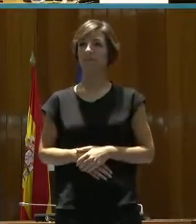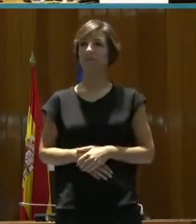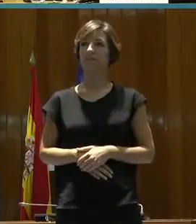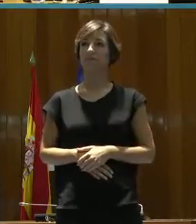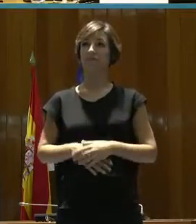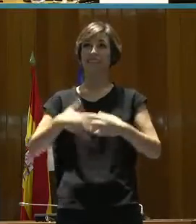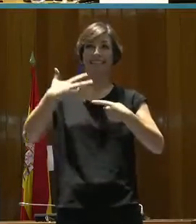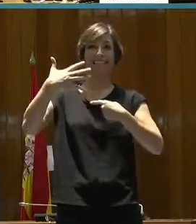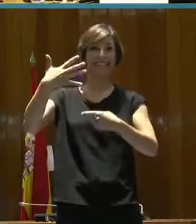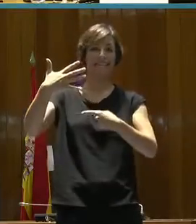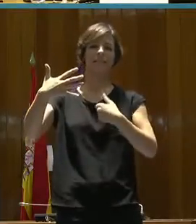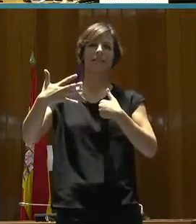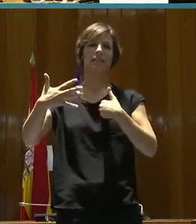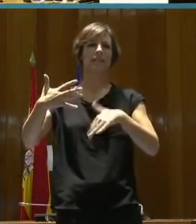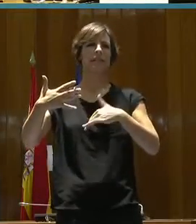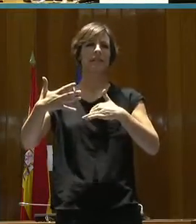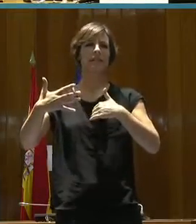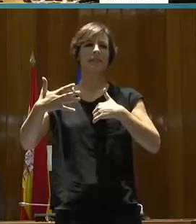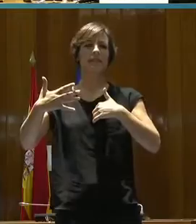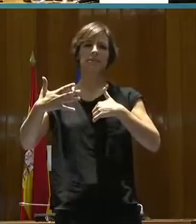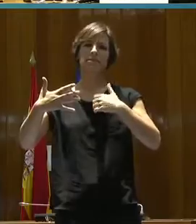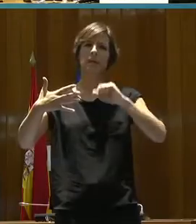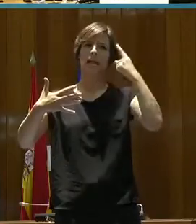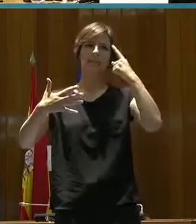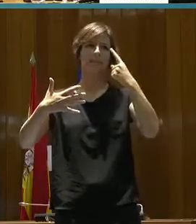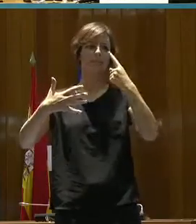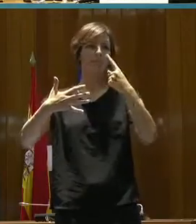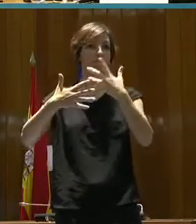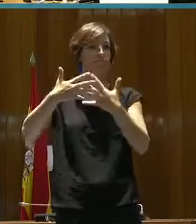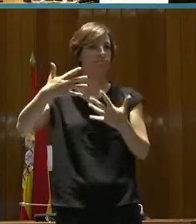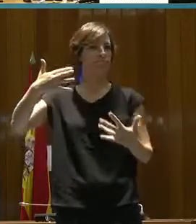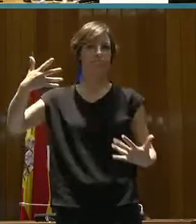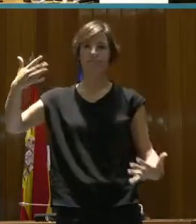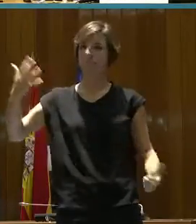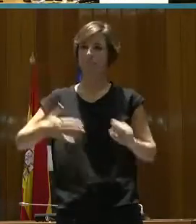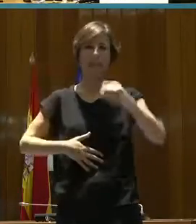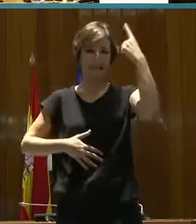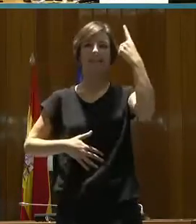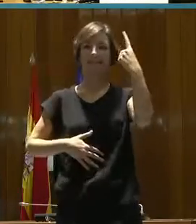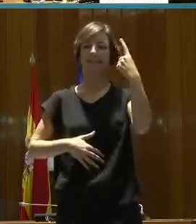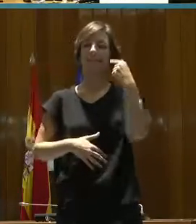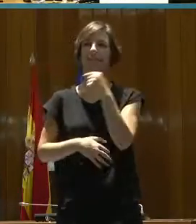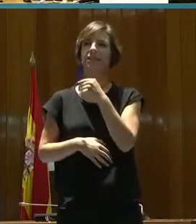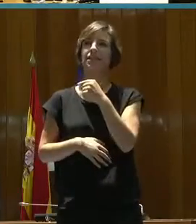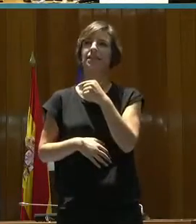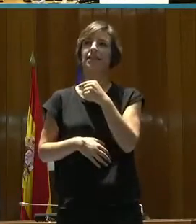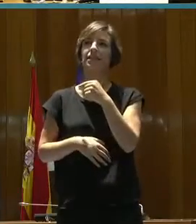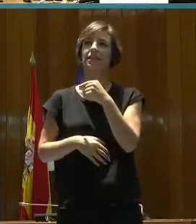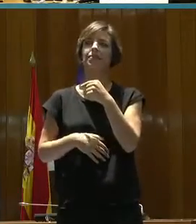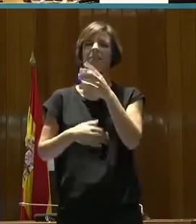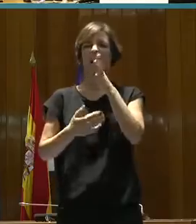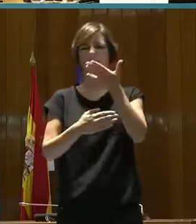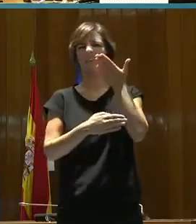Esta es con mucho la parte más extensa del blueprint y, como les